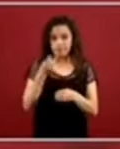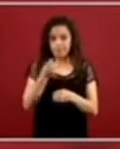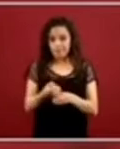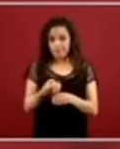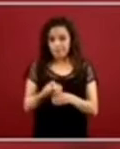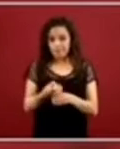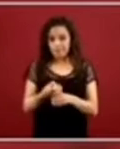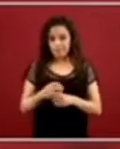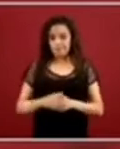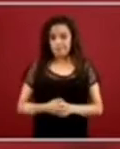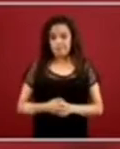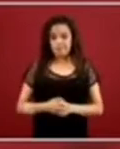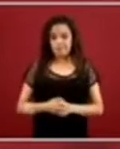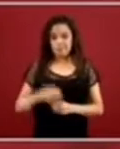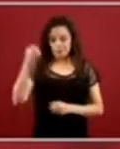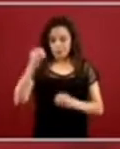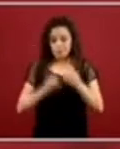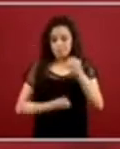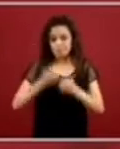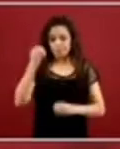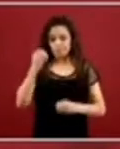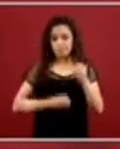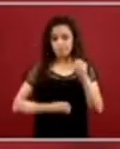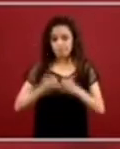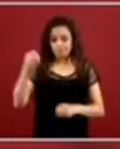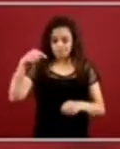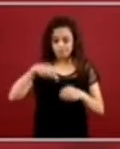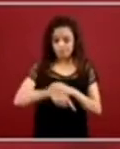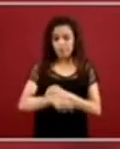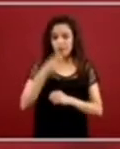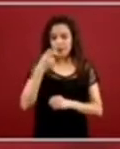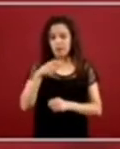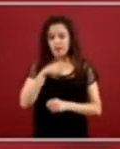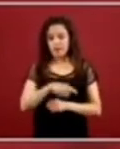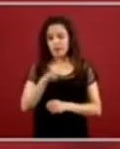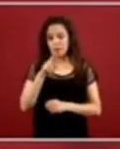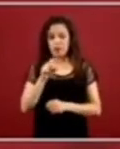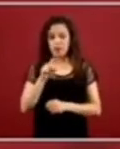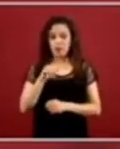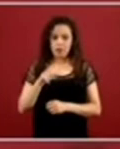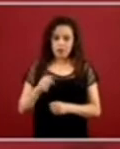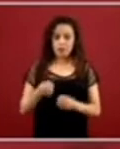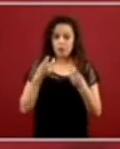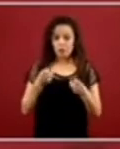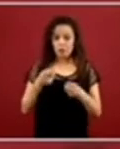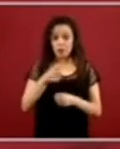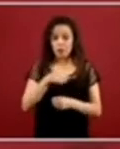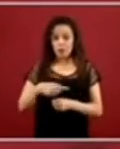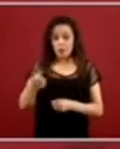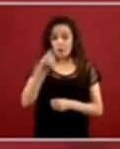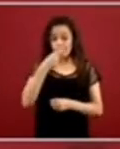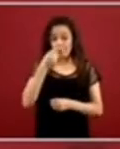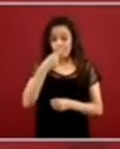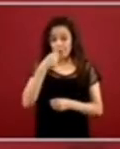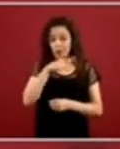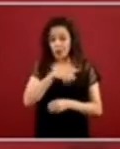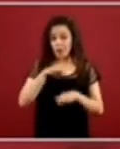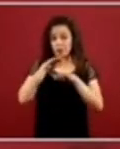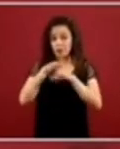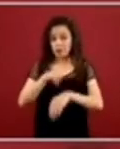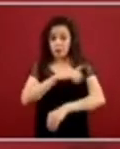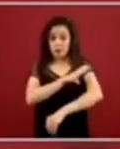de transporte. Y por eso se llegó a la idea de que podría ser que los medicamentos antihipertensivos